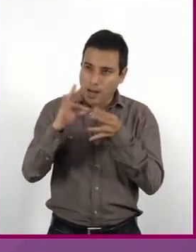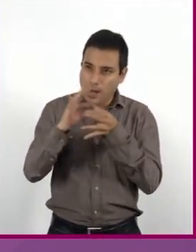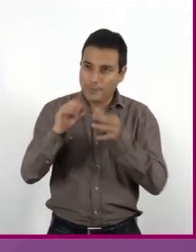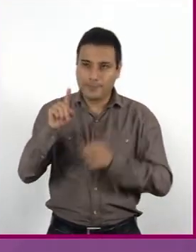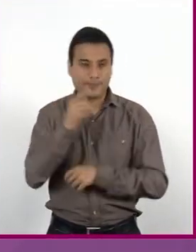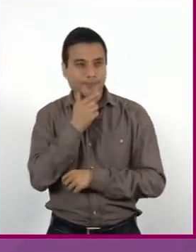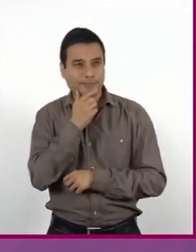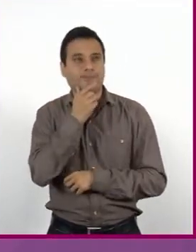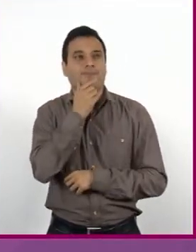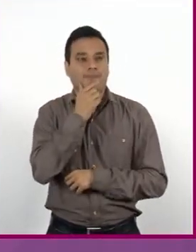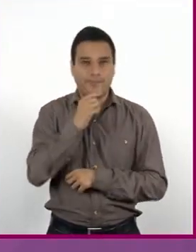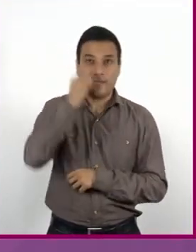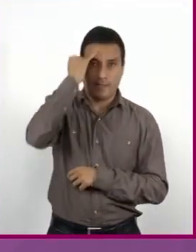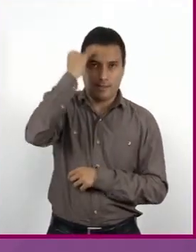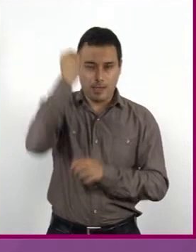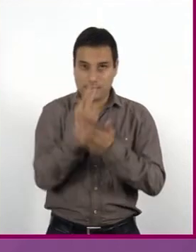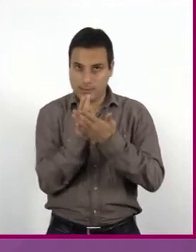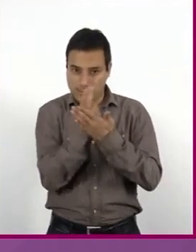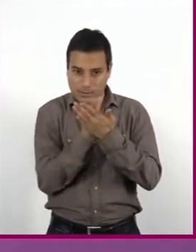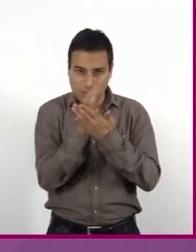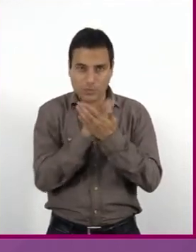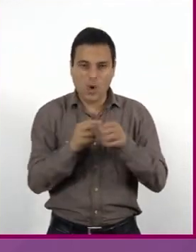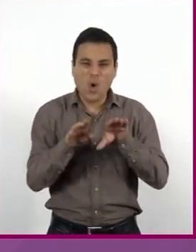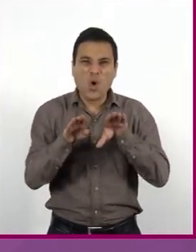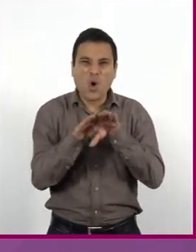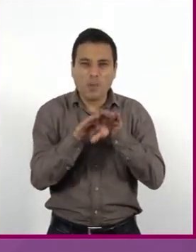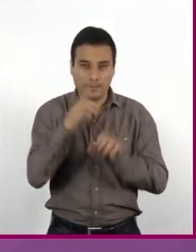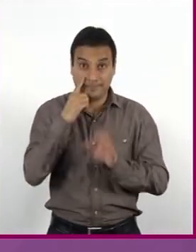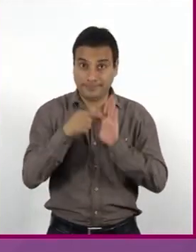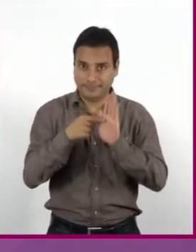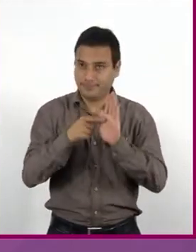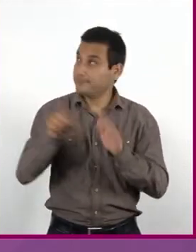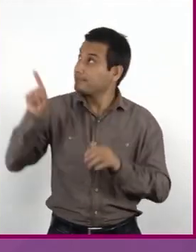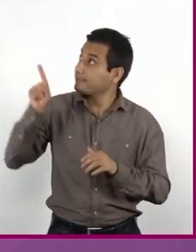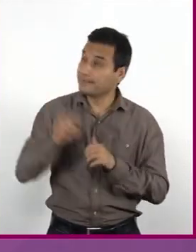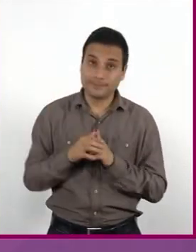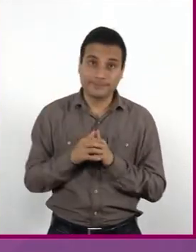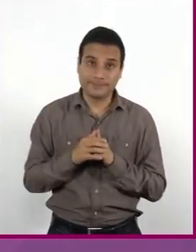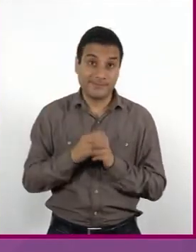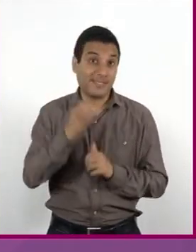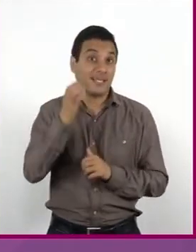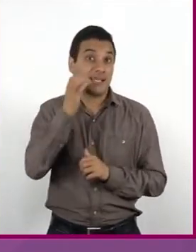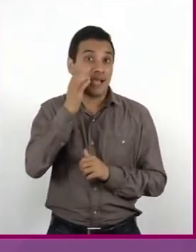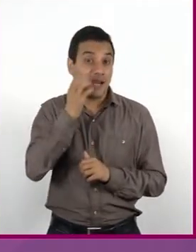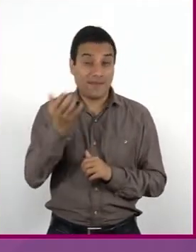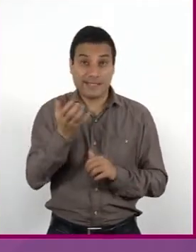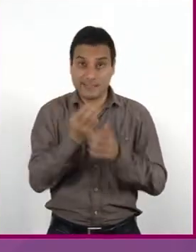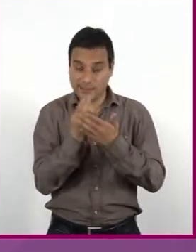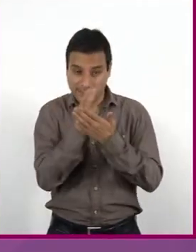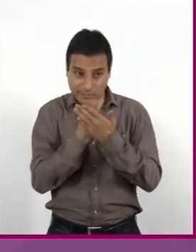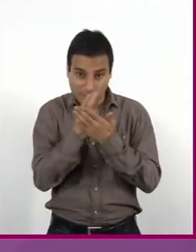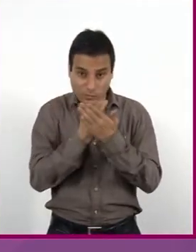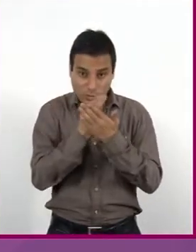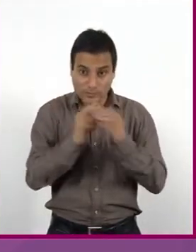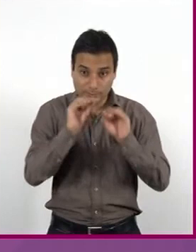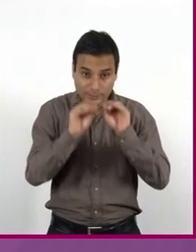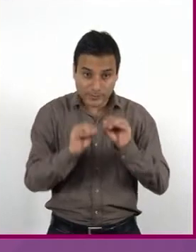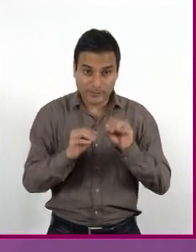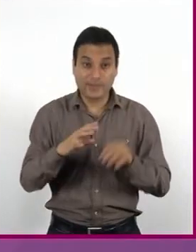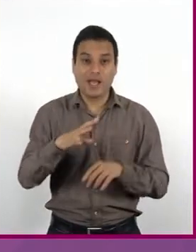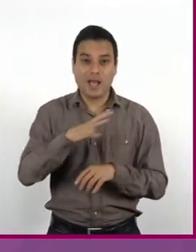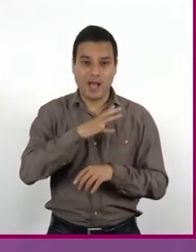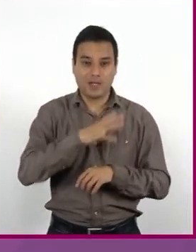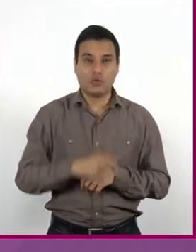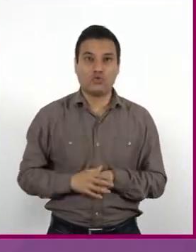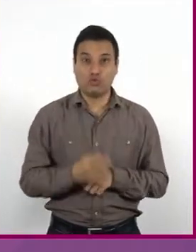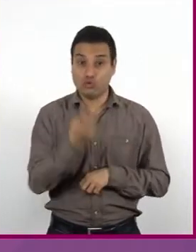el siguiente modelo. Analicémoslo. El desarrollo plano que elaboró Caleb tiene 2 caras triangulares iguales